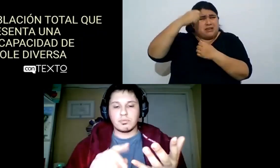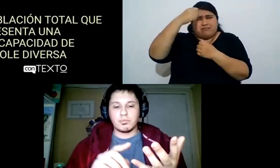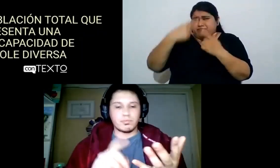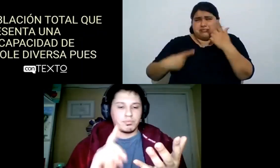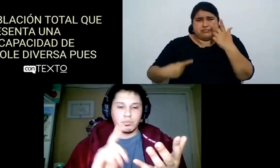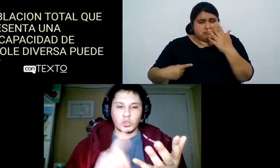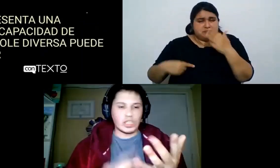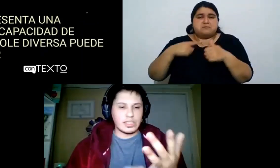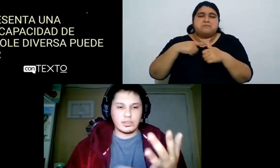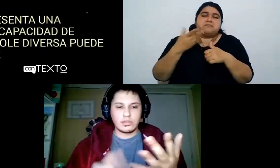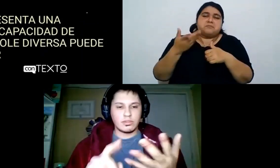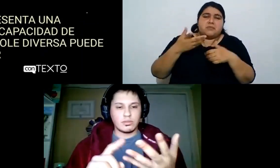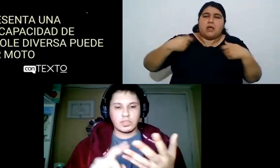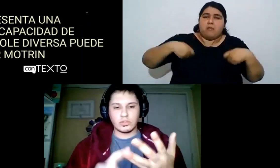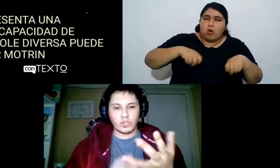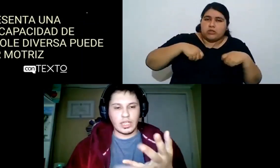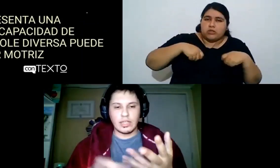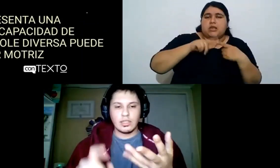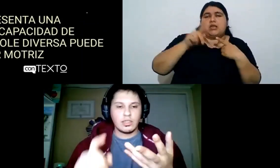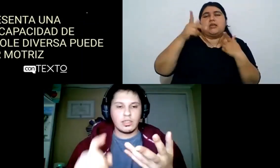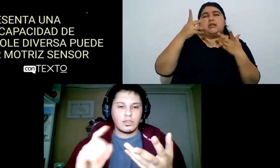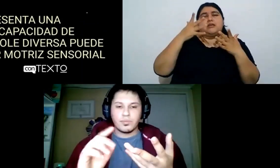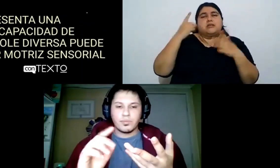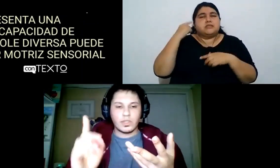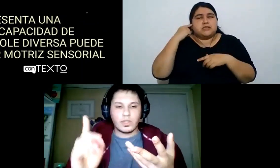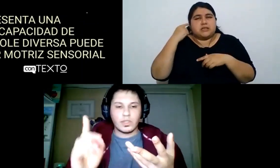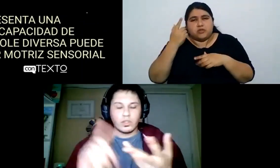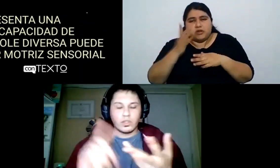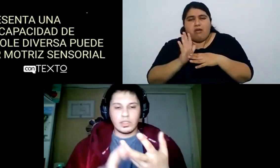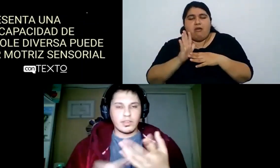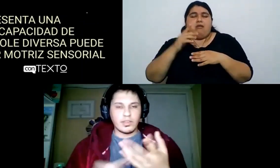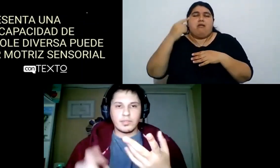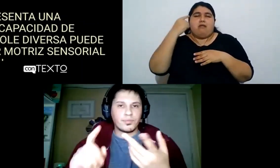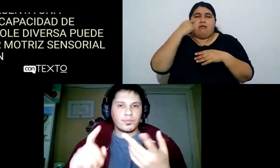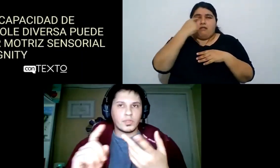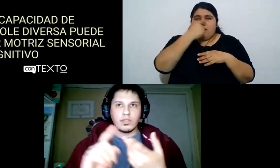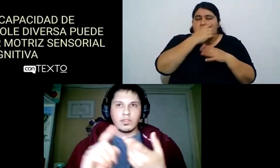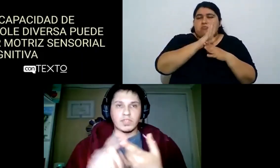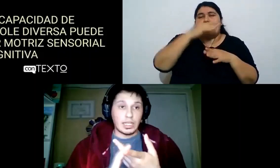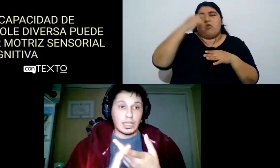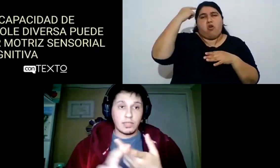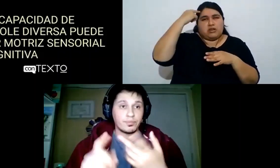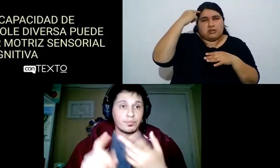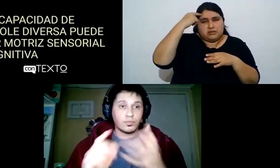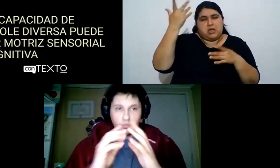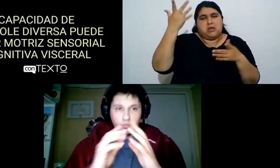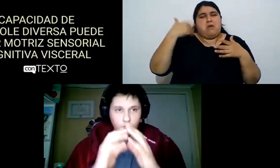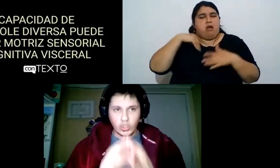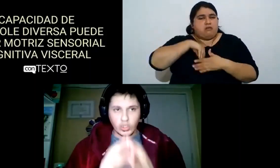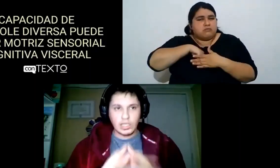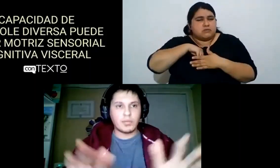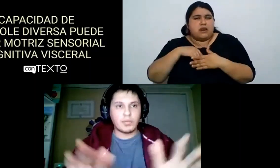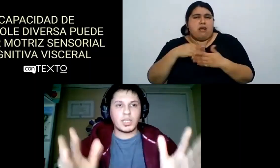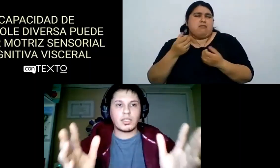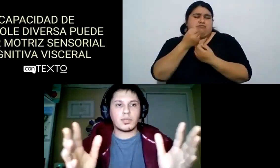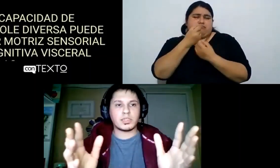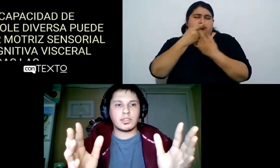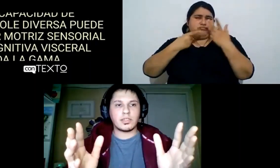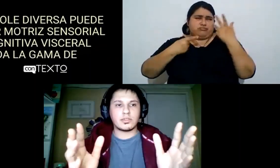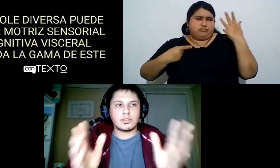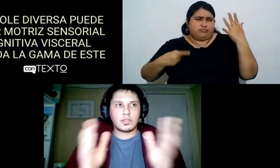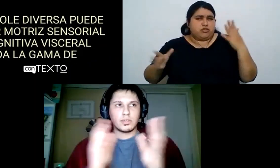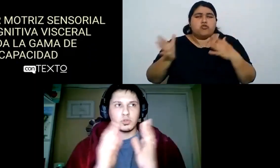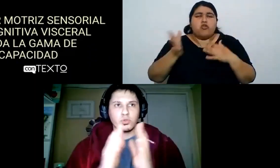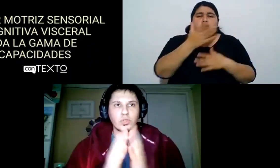ser motriz, sensorial, cognitiva, visceral. Toda la gama de